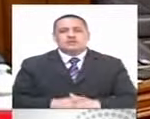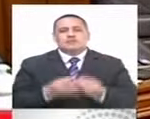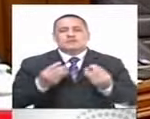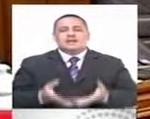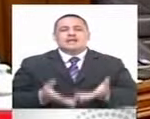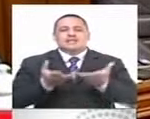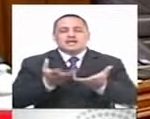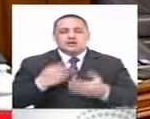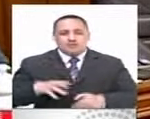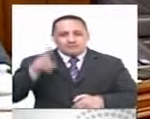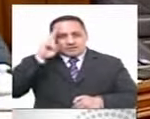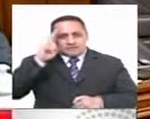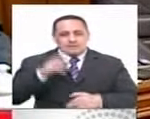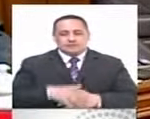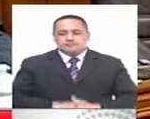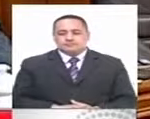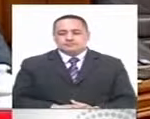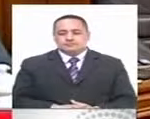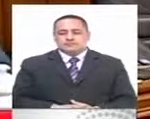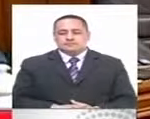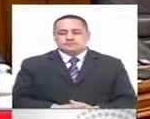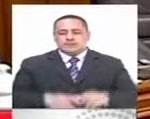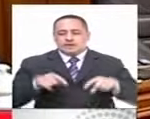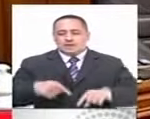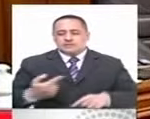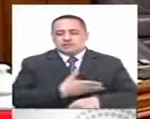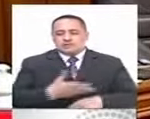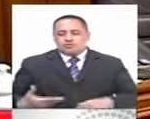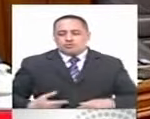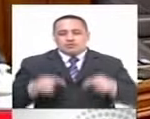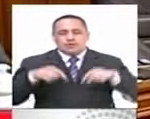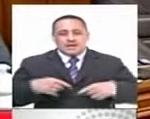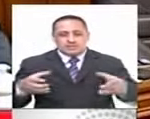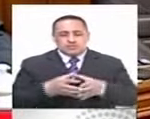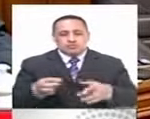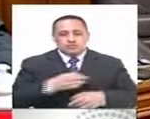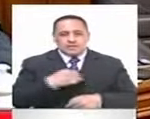voto de confianza a este gobierno, a este ejecutivo.